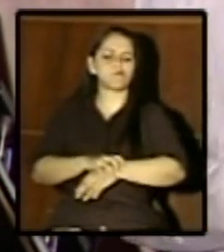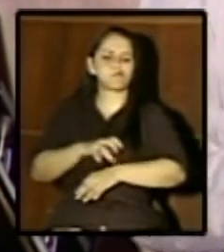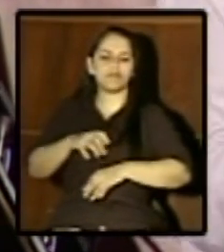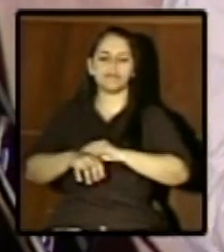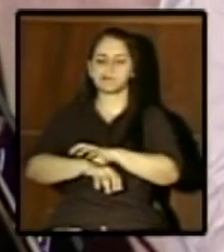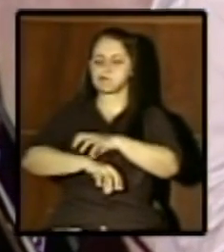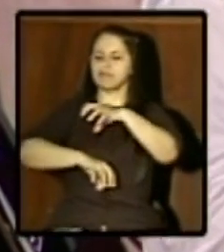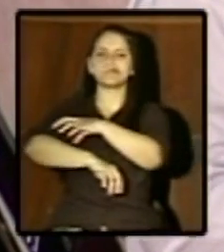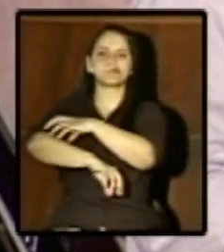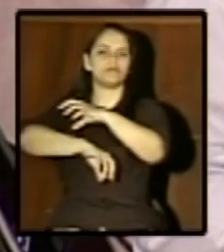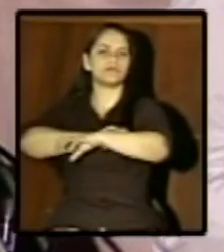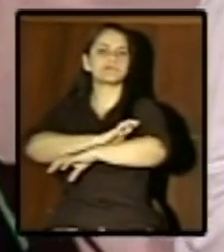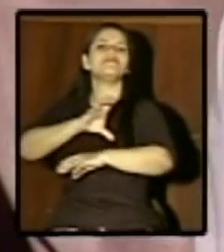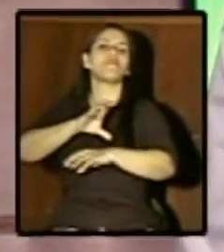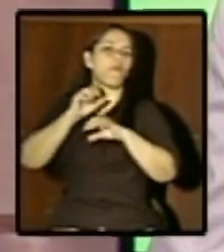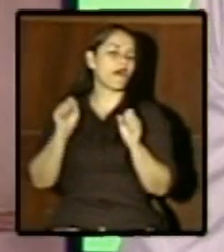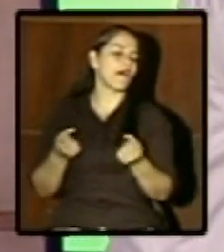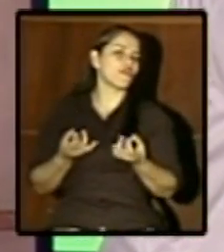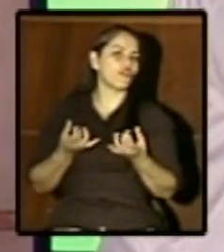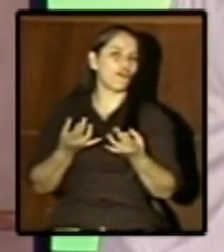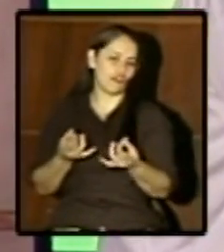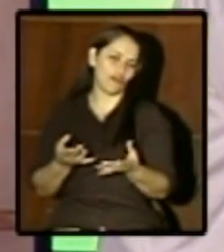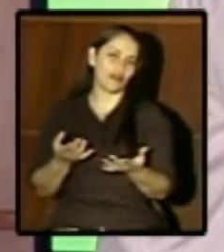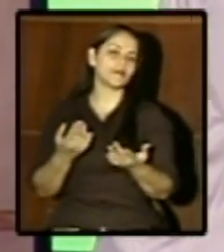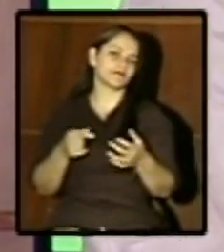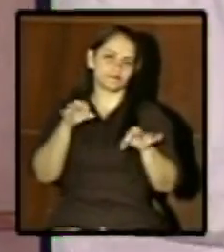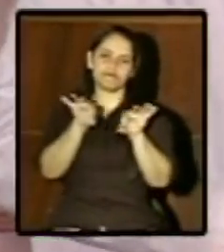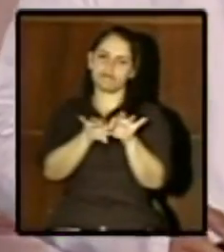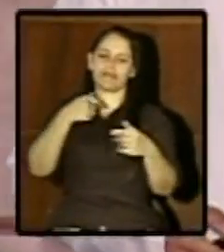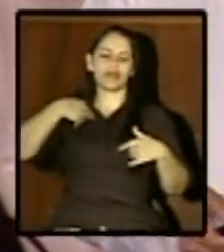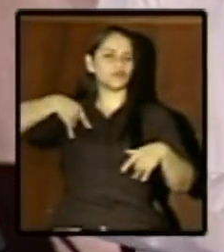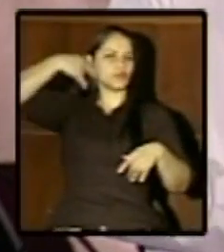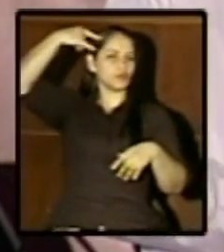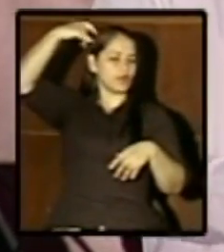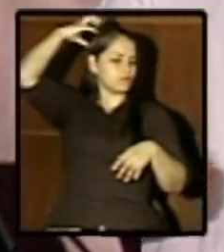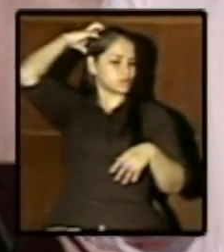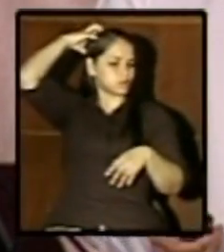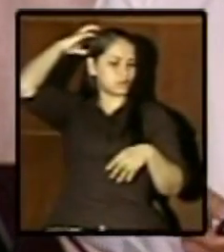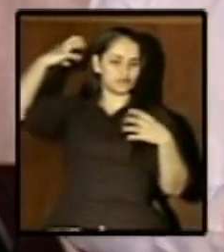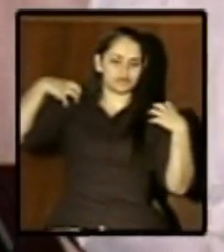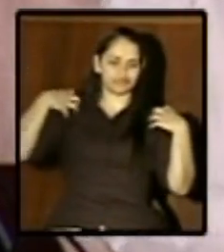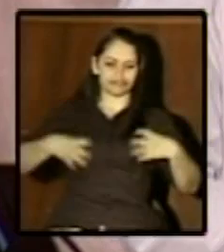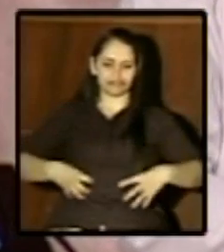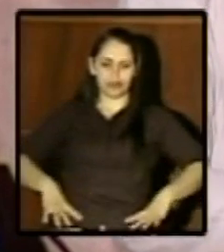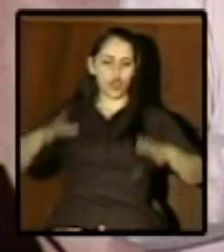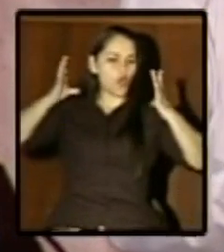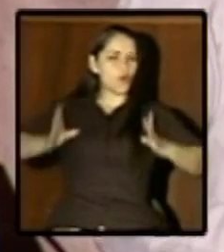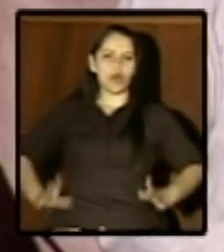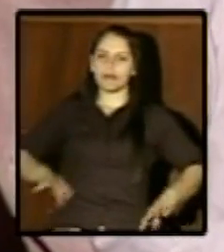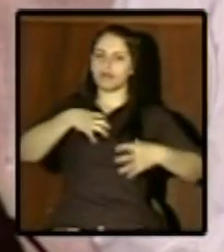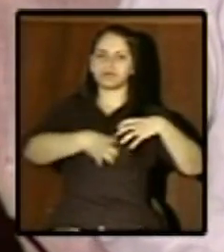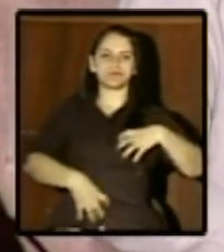esas cosas me puede generar un dolor. Debemos tener los receptores de dolor, que ya dijimos que están dispersos en